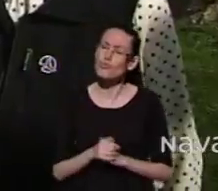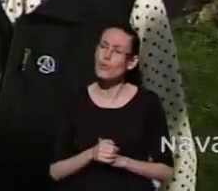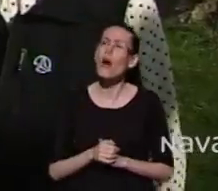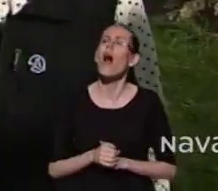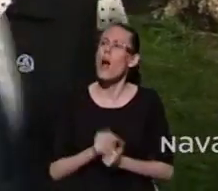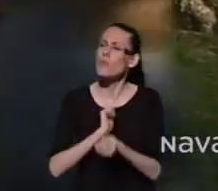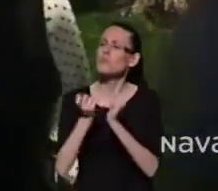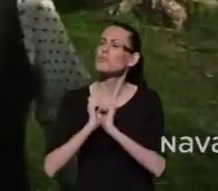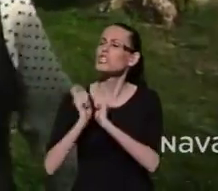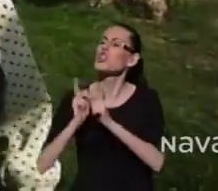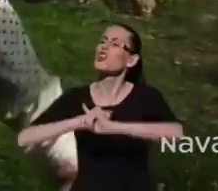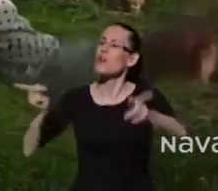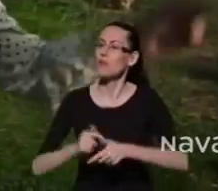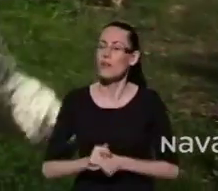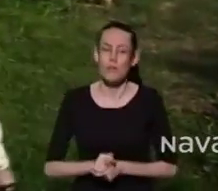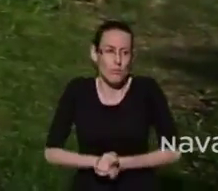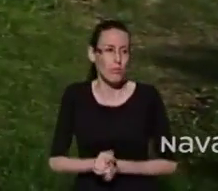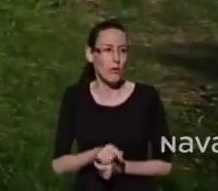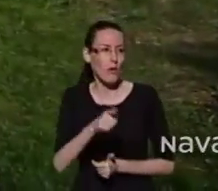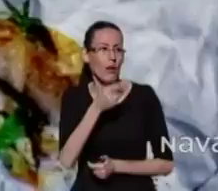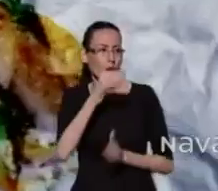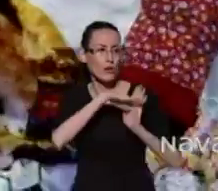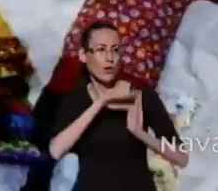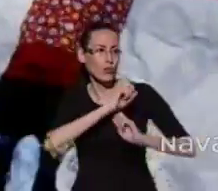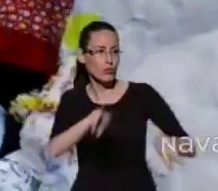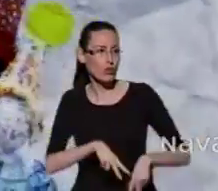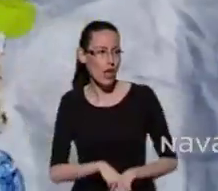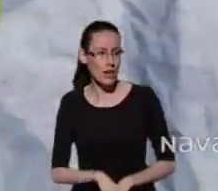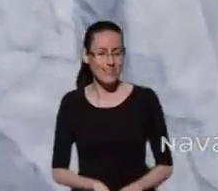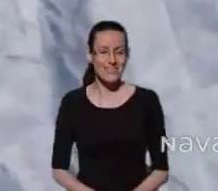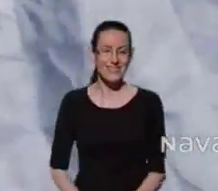te quedas sin queso. Ah, pues bueno, ¿y tú sin receta?